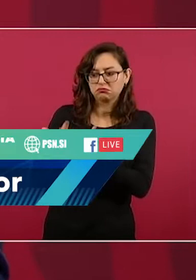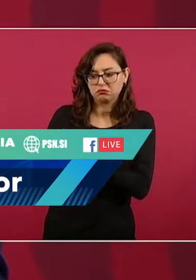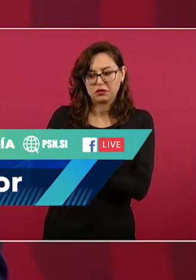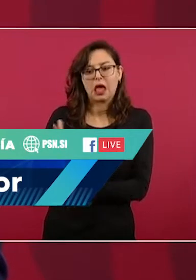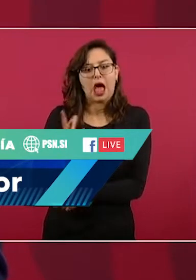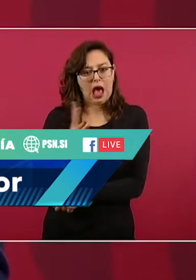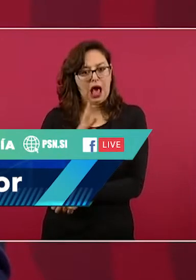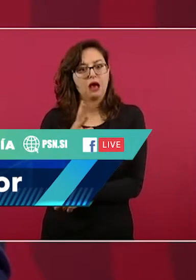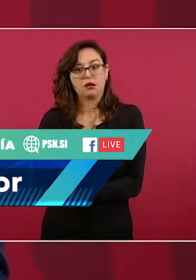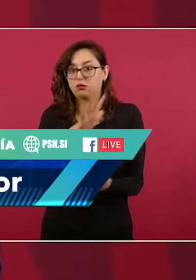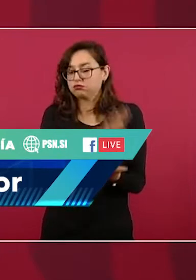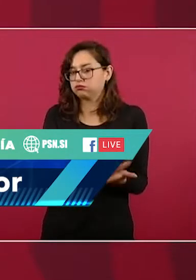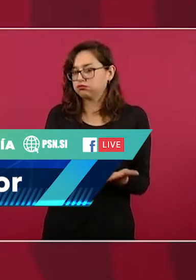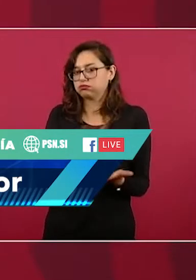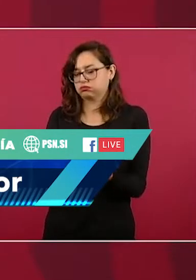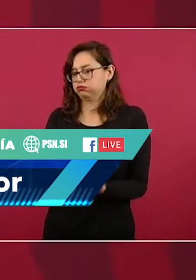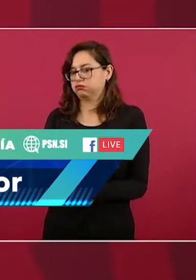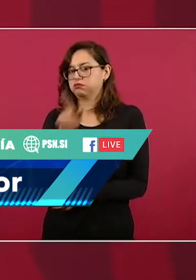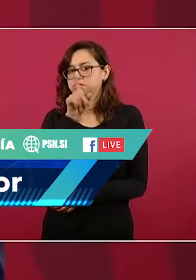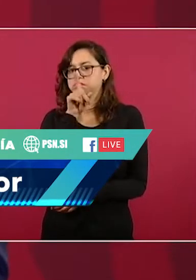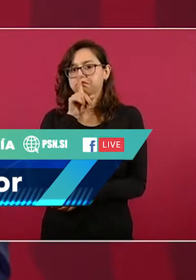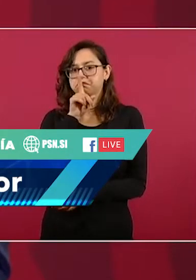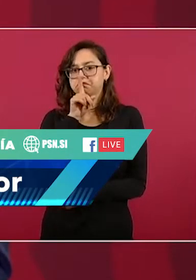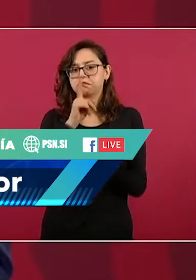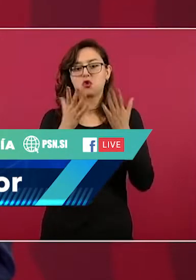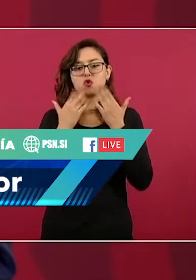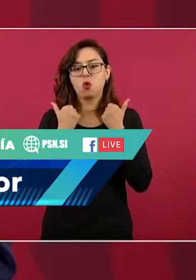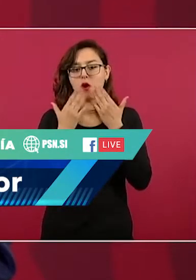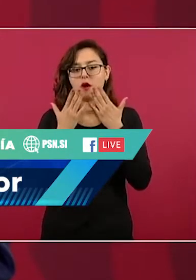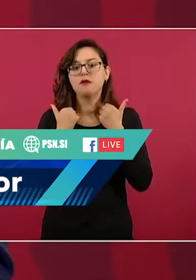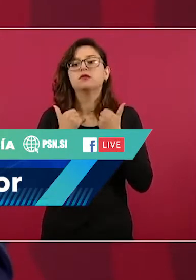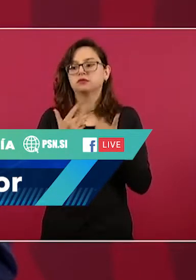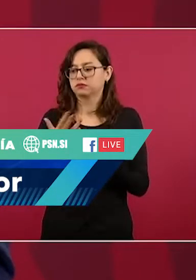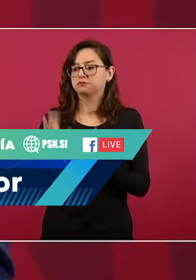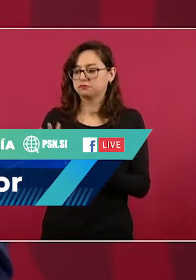alimentos en el país.